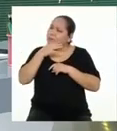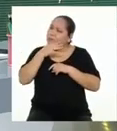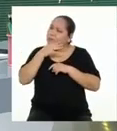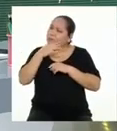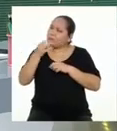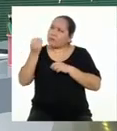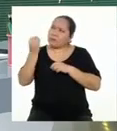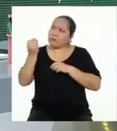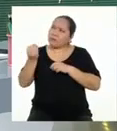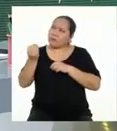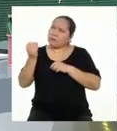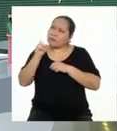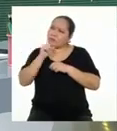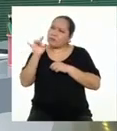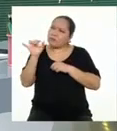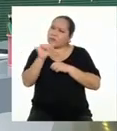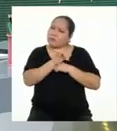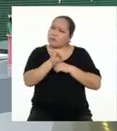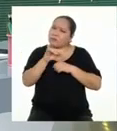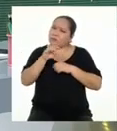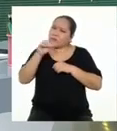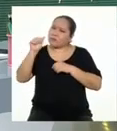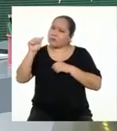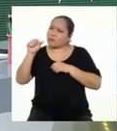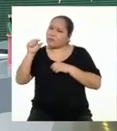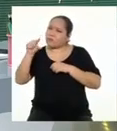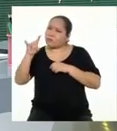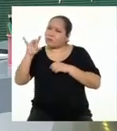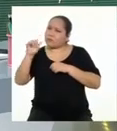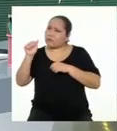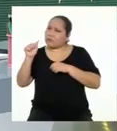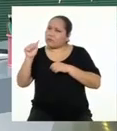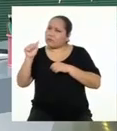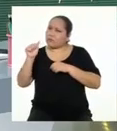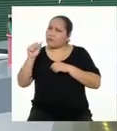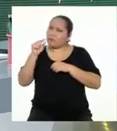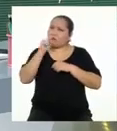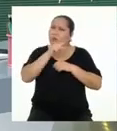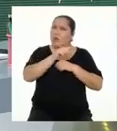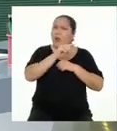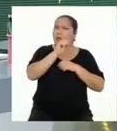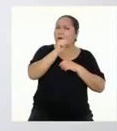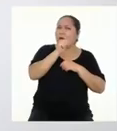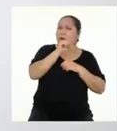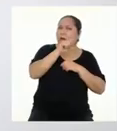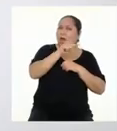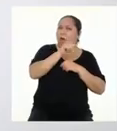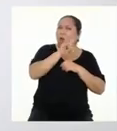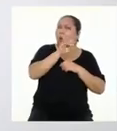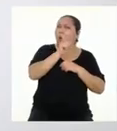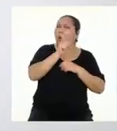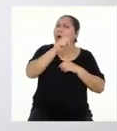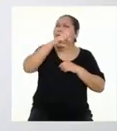qué no es igual agua a secas que agua